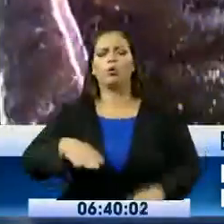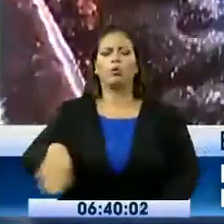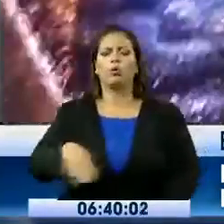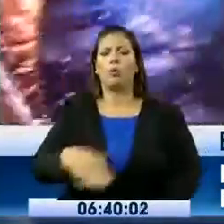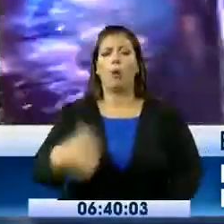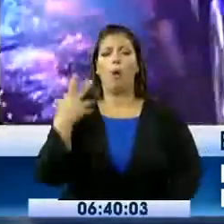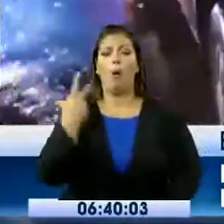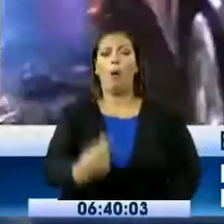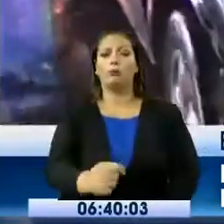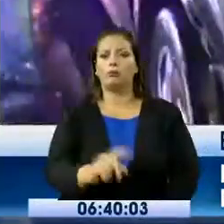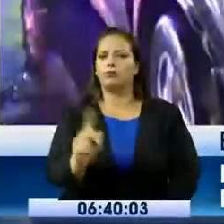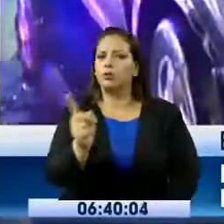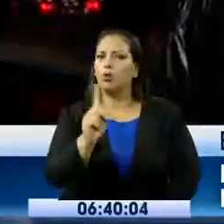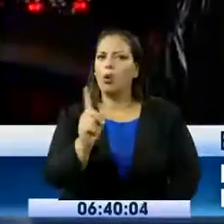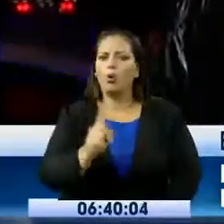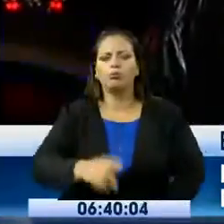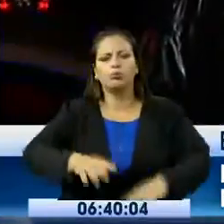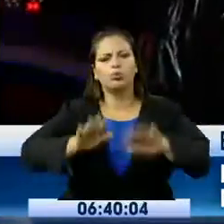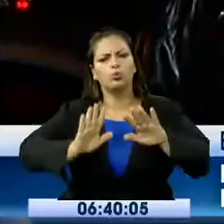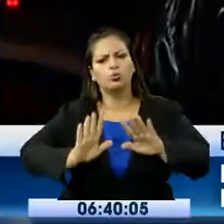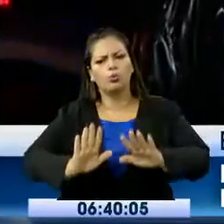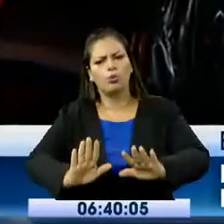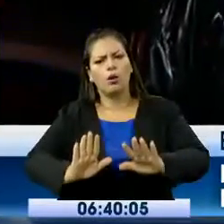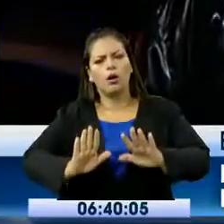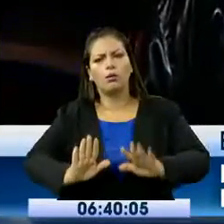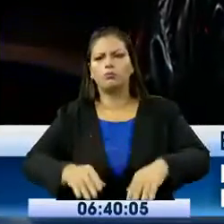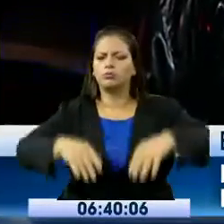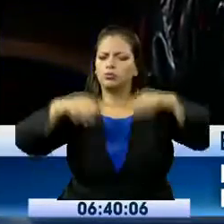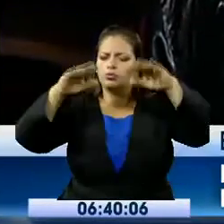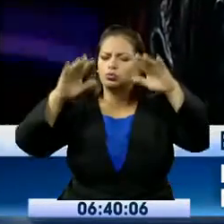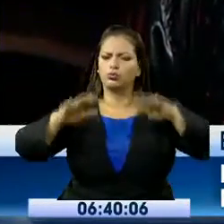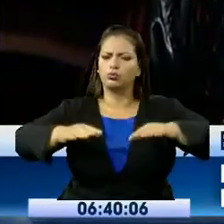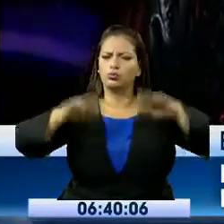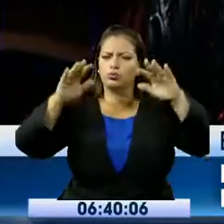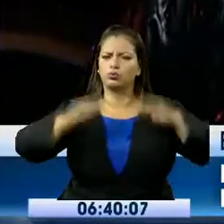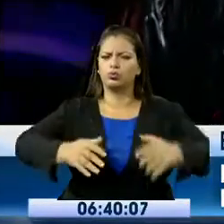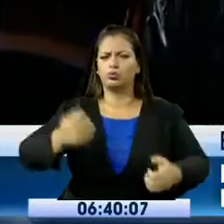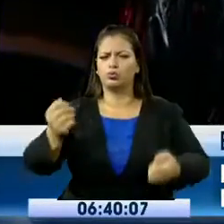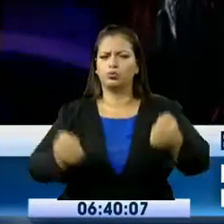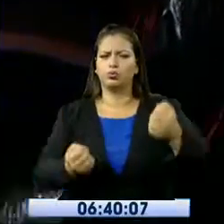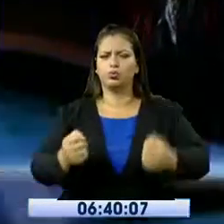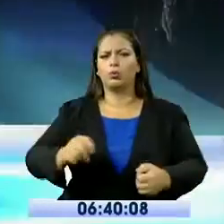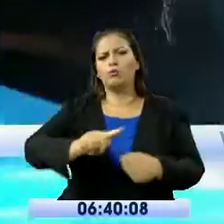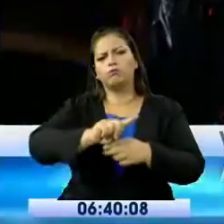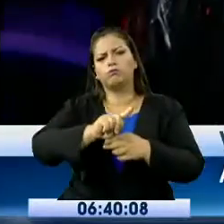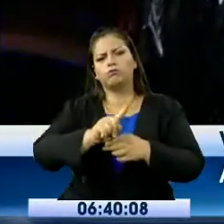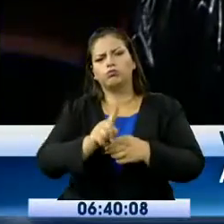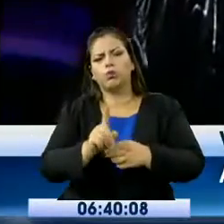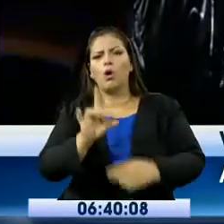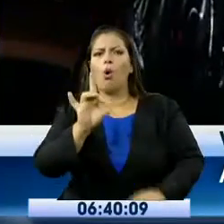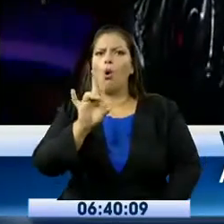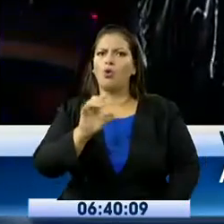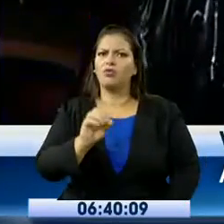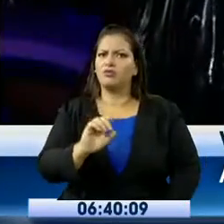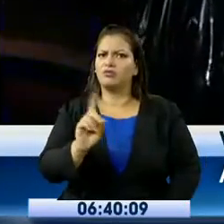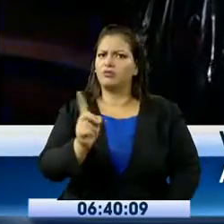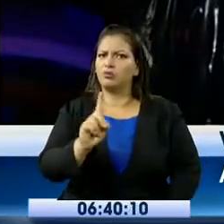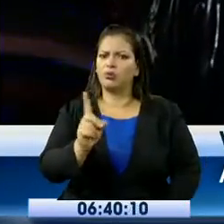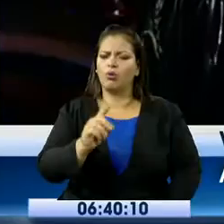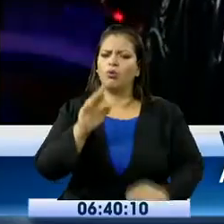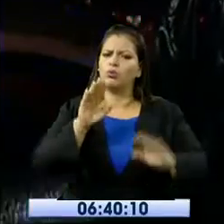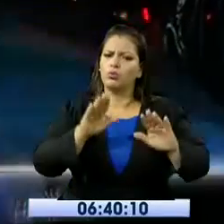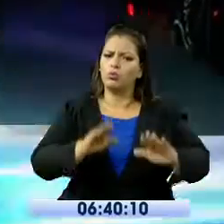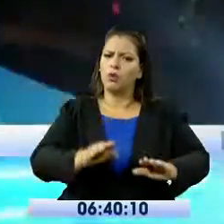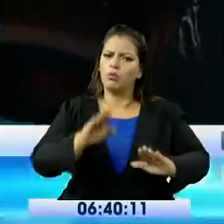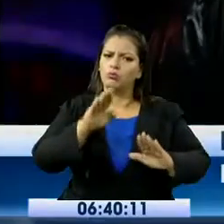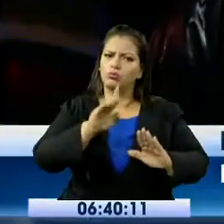mientras garúe o llueva. No correr a velocidades demasiado grandes, 80, 90 por hora cuando está lloviendo. Además de eso, se